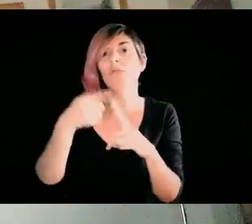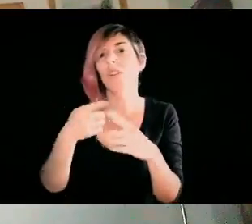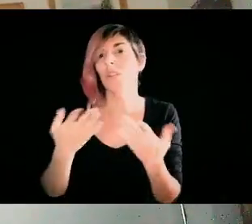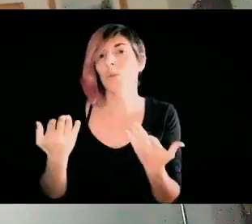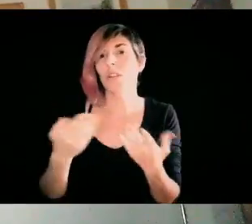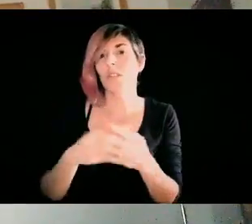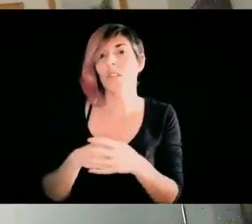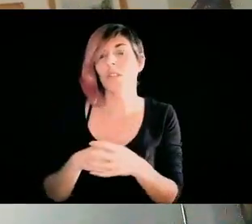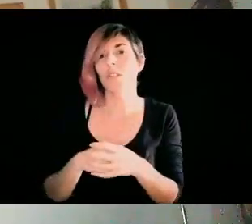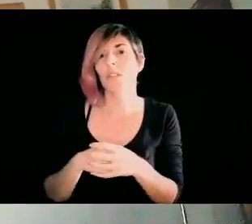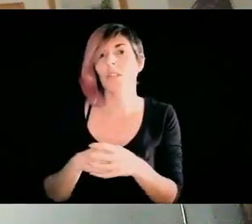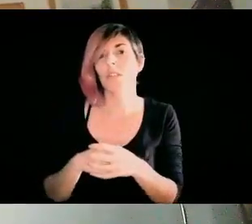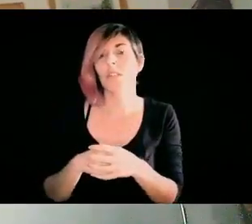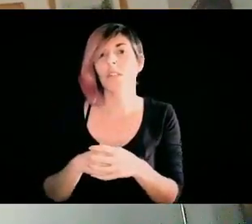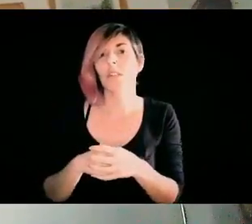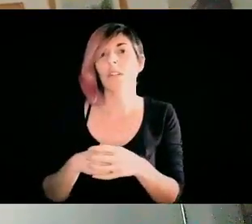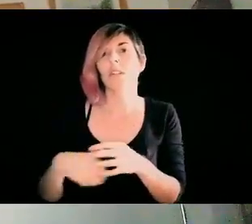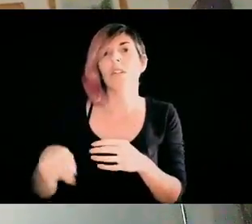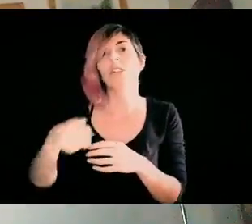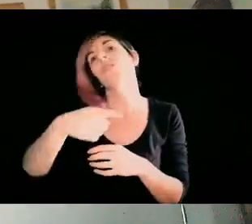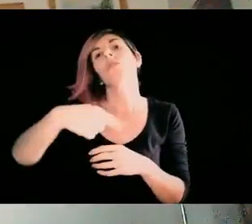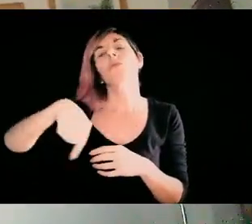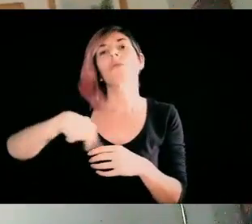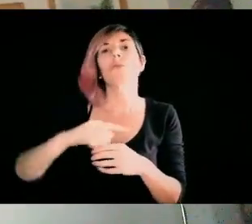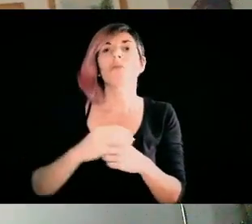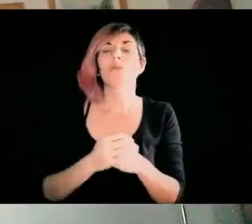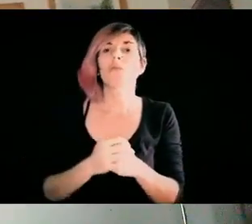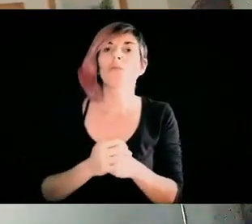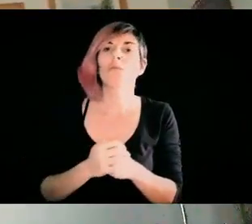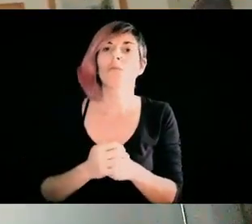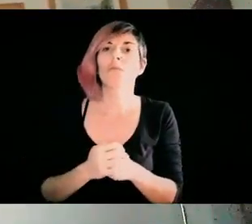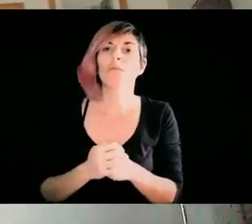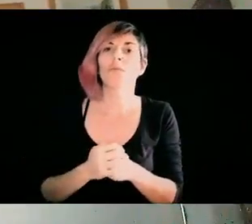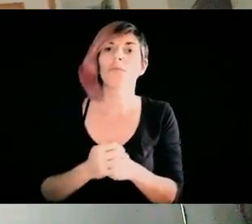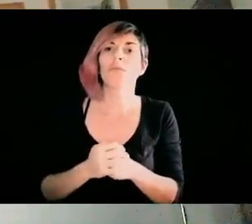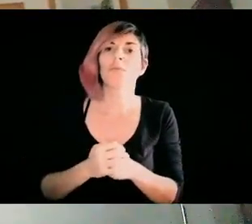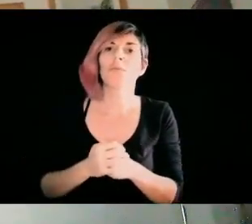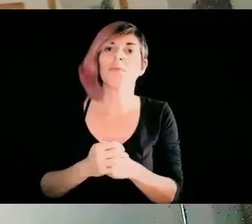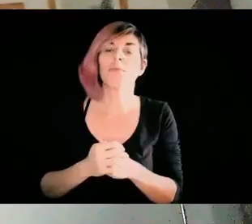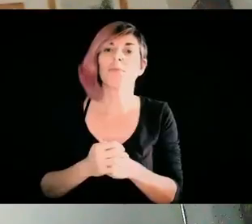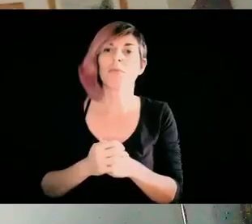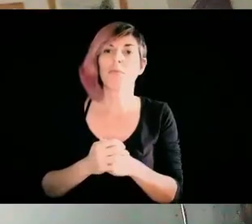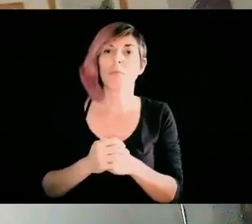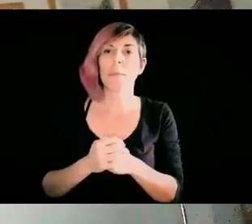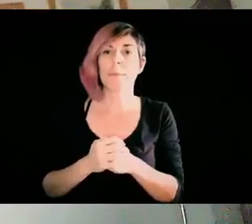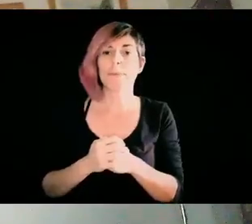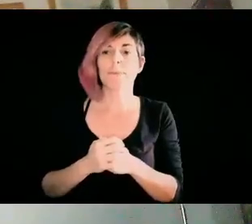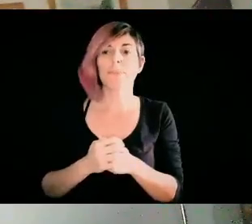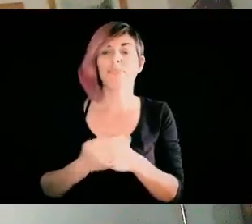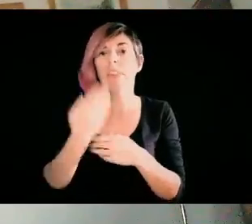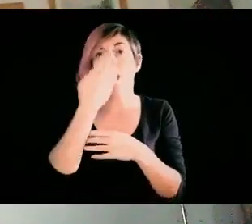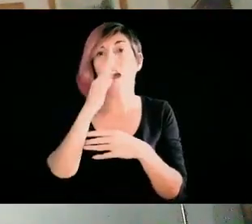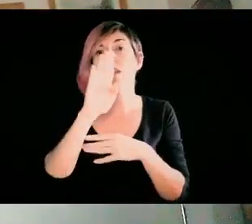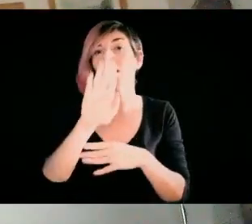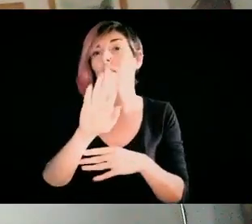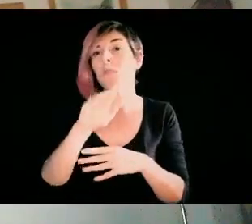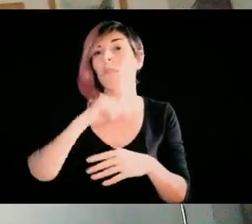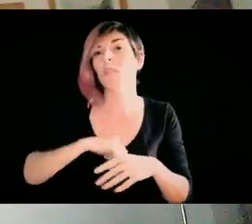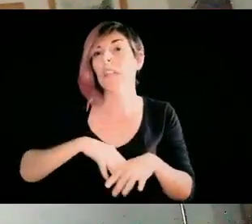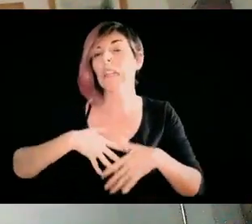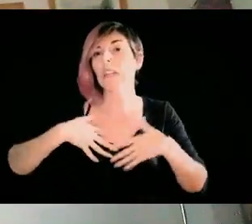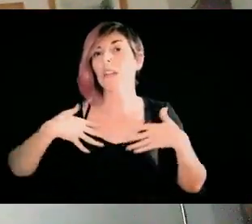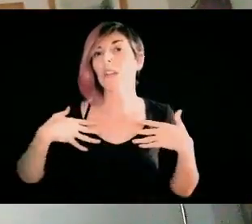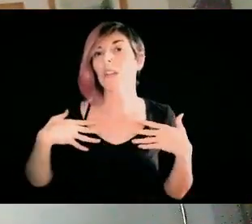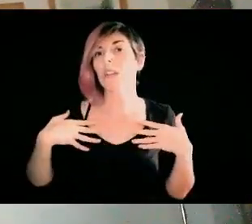va destinado a ver, a tomar conciencia de cómo debemos o de